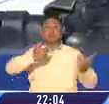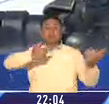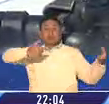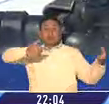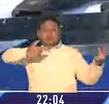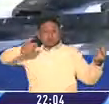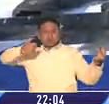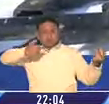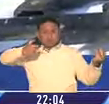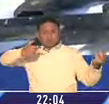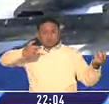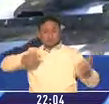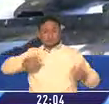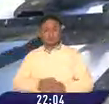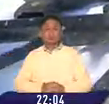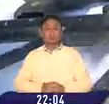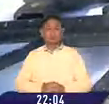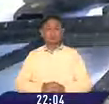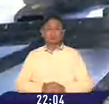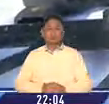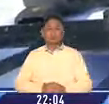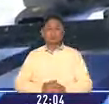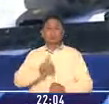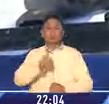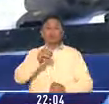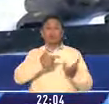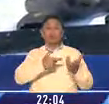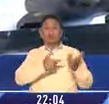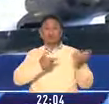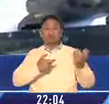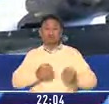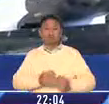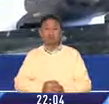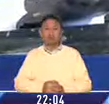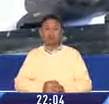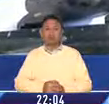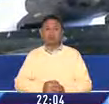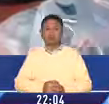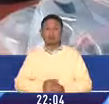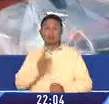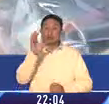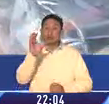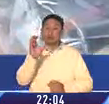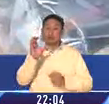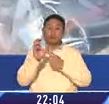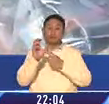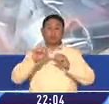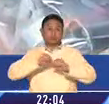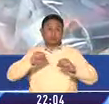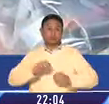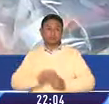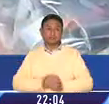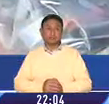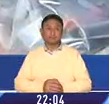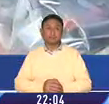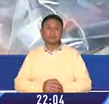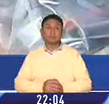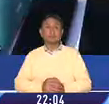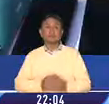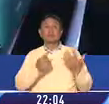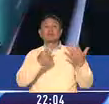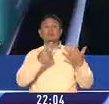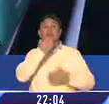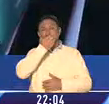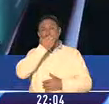fusiles, tenemos una lanzagranada y tenemos una granada. Tenemos también 6 radios de comunicación,